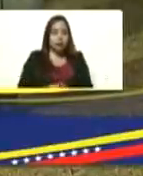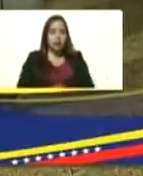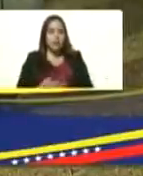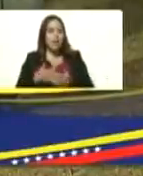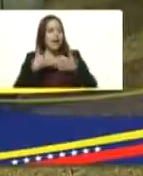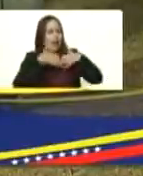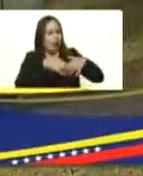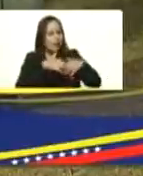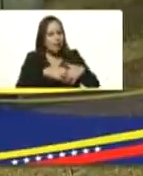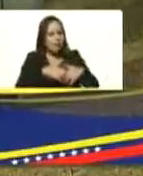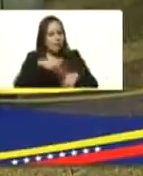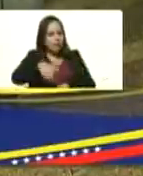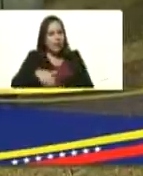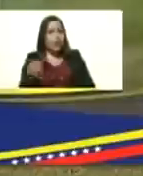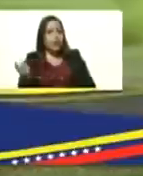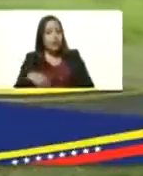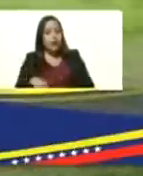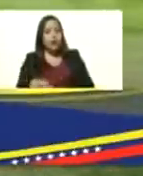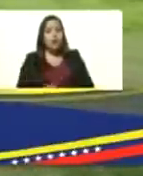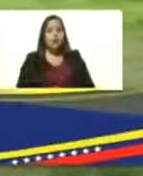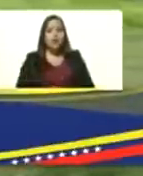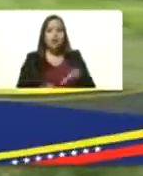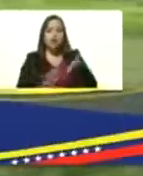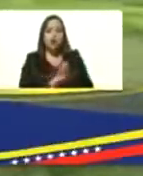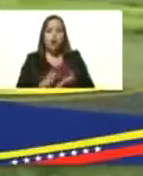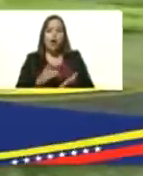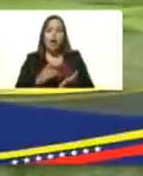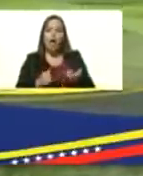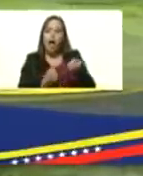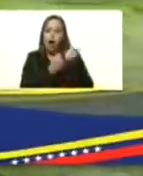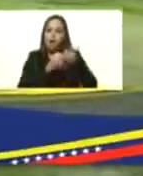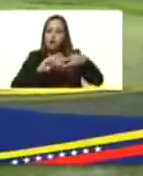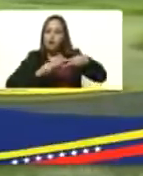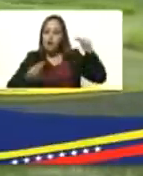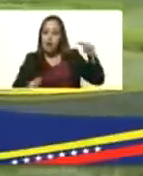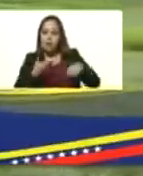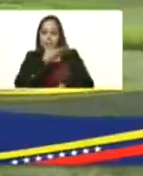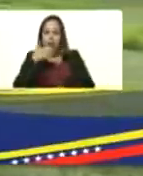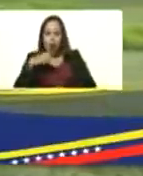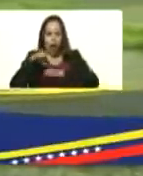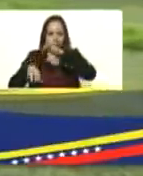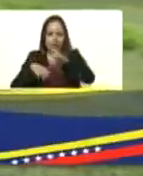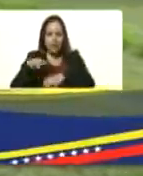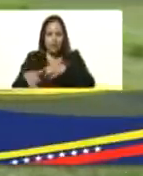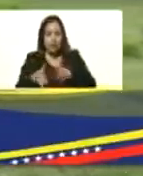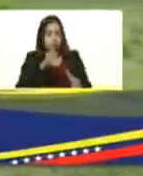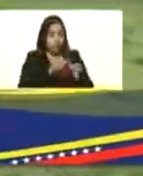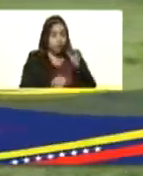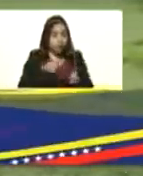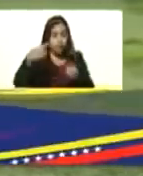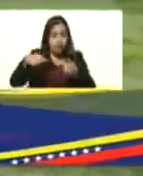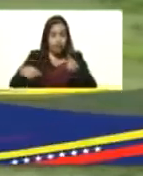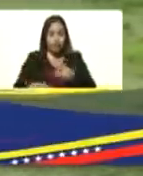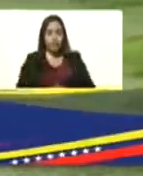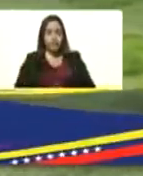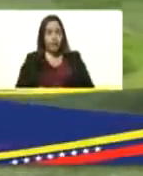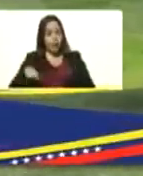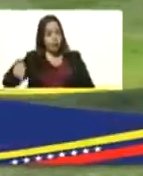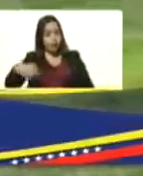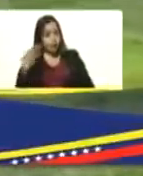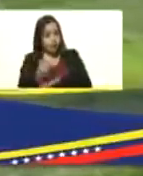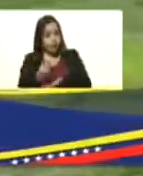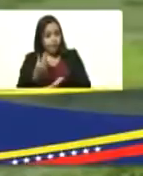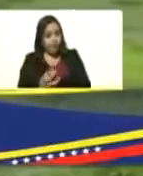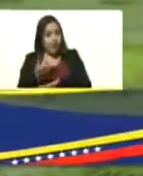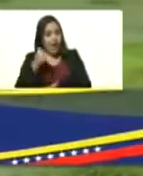sino también en el capital genético también para mejorar en este caso nuestro rebaño monagas sin duda alguna presidente como usted no los ha indicado